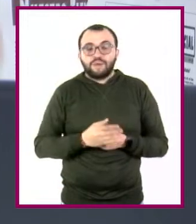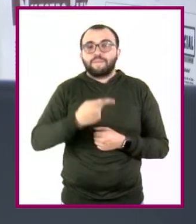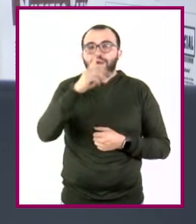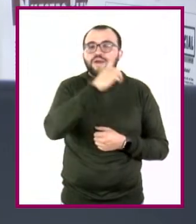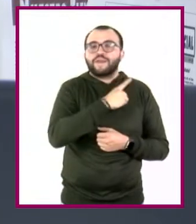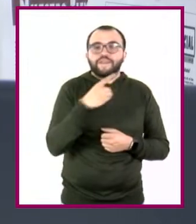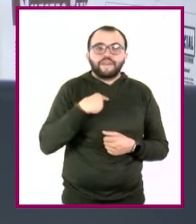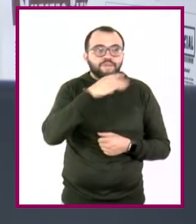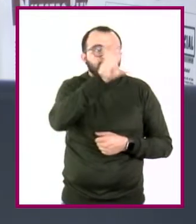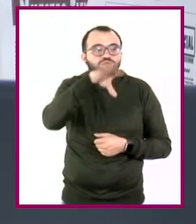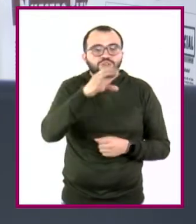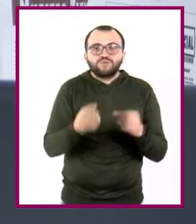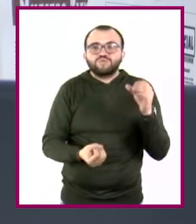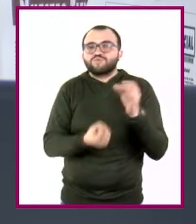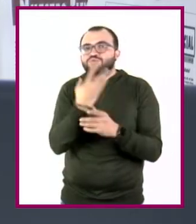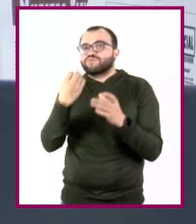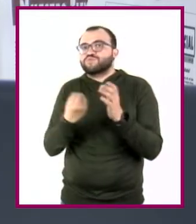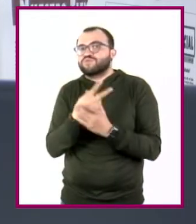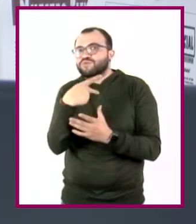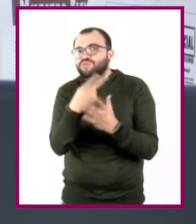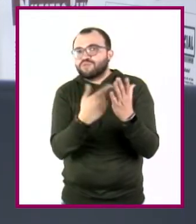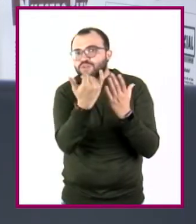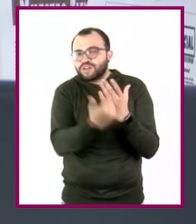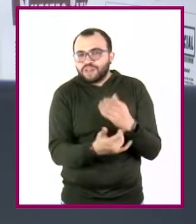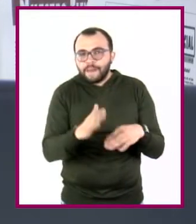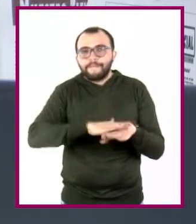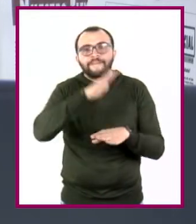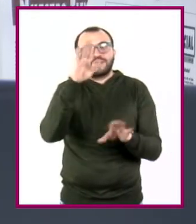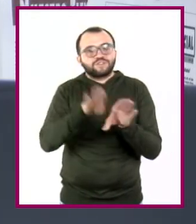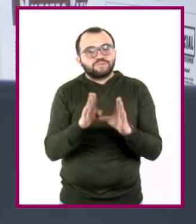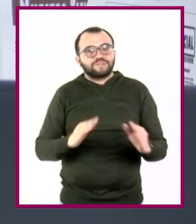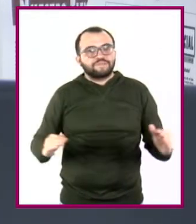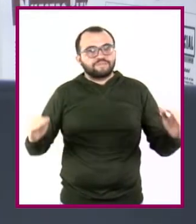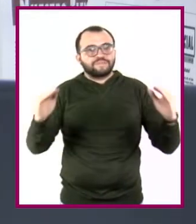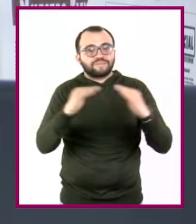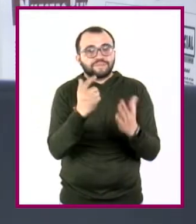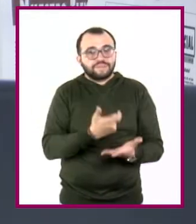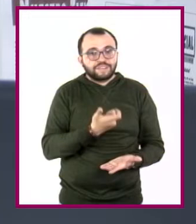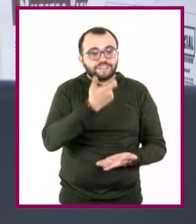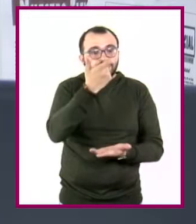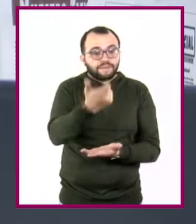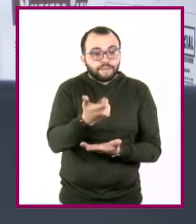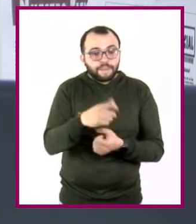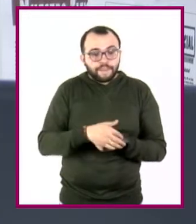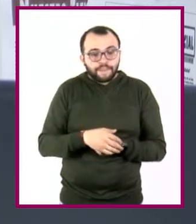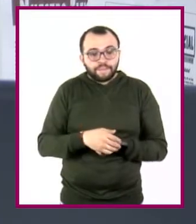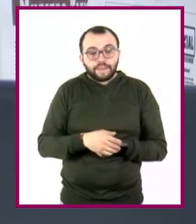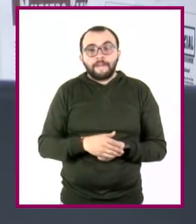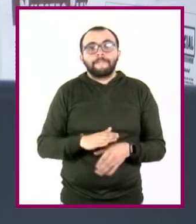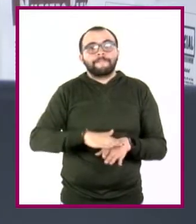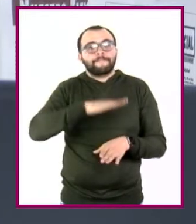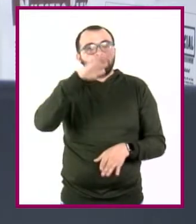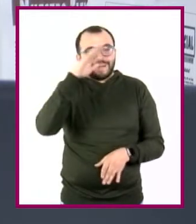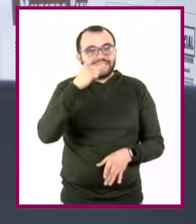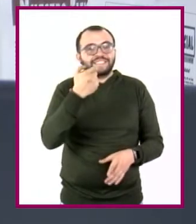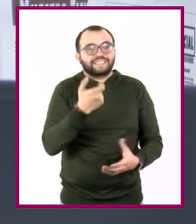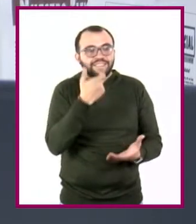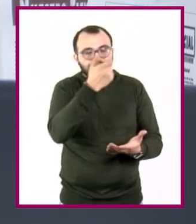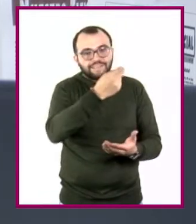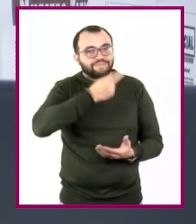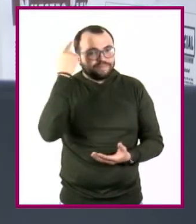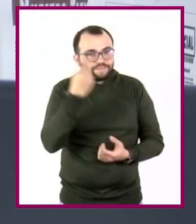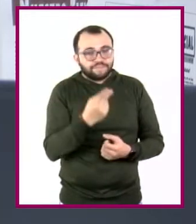nuevas alternativas. Se requiere hacer más equitativo el modelo de financiamiento, ampliando más fondos. En